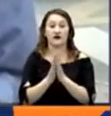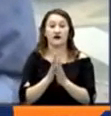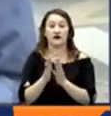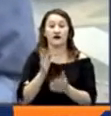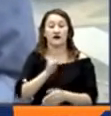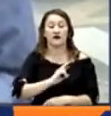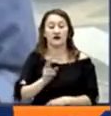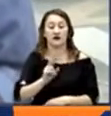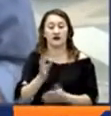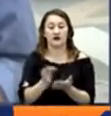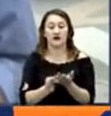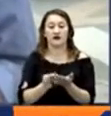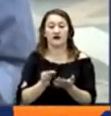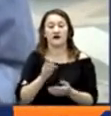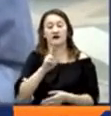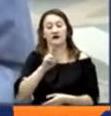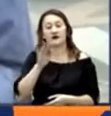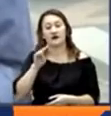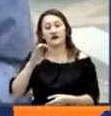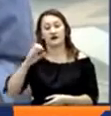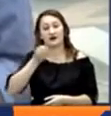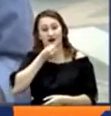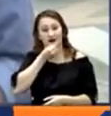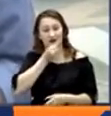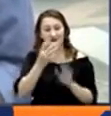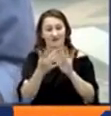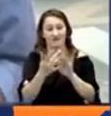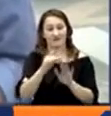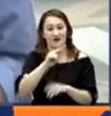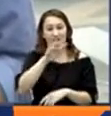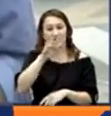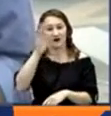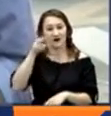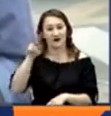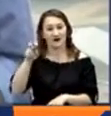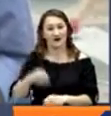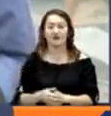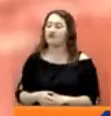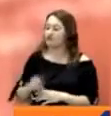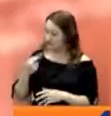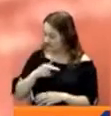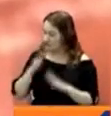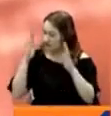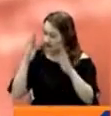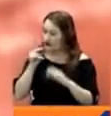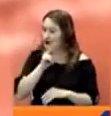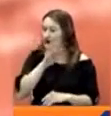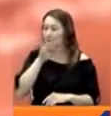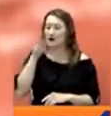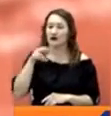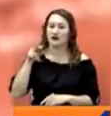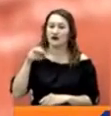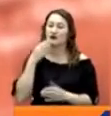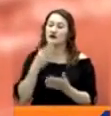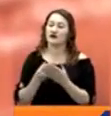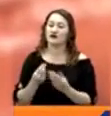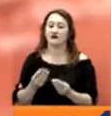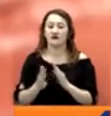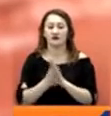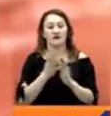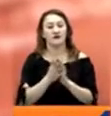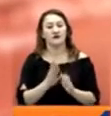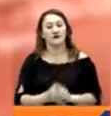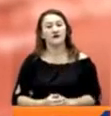Cauca, Carlos Gutiérrez, RTBC Noticias, conectados 24/7. 24/7, estaremos atentos a este consejo de seguridad. Muchas gracias, Carlos